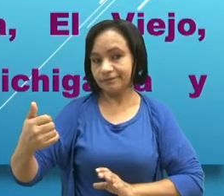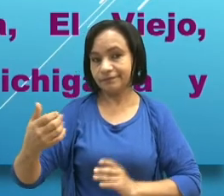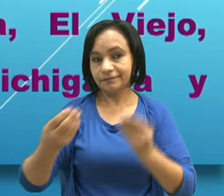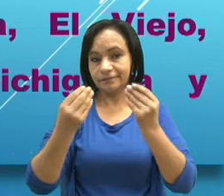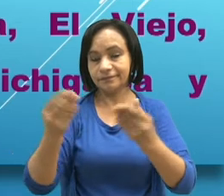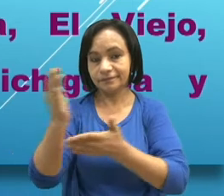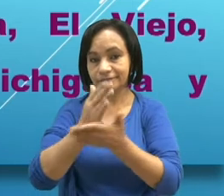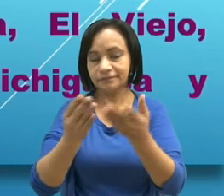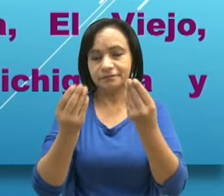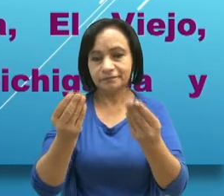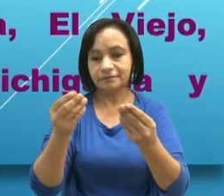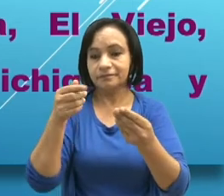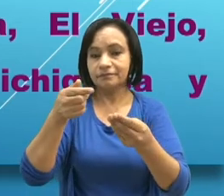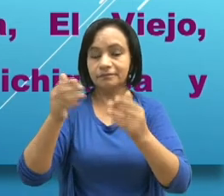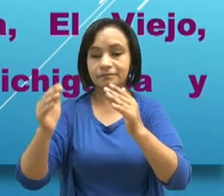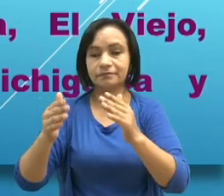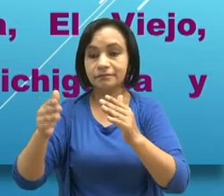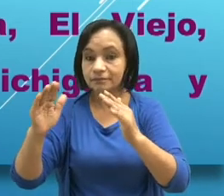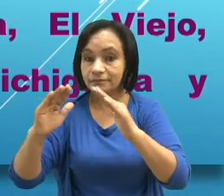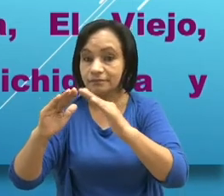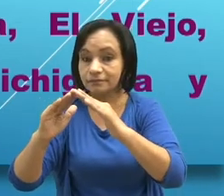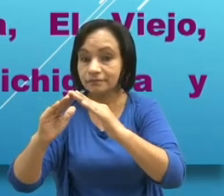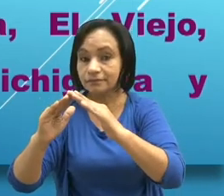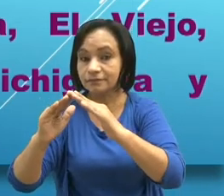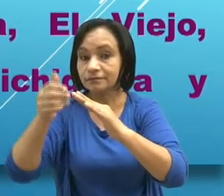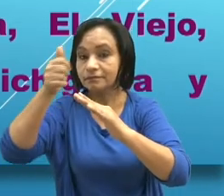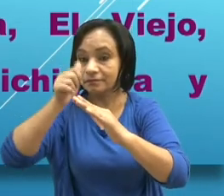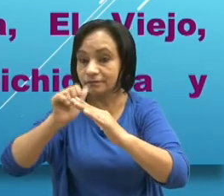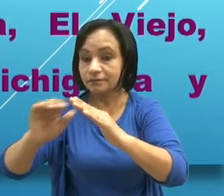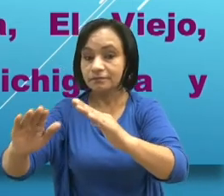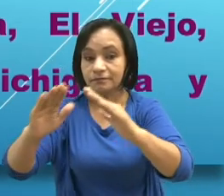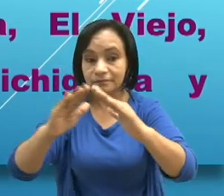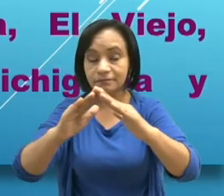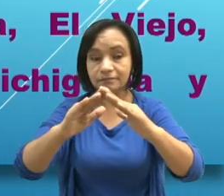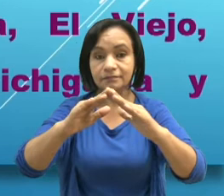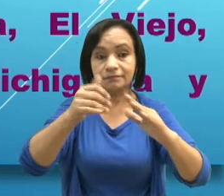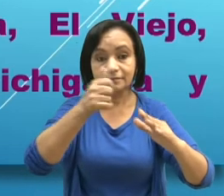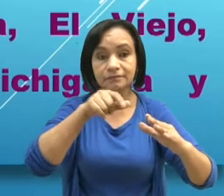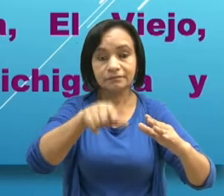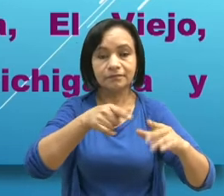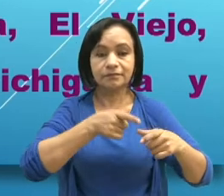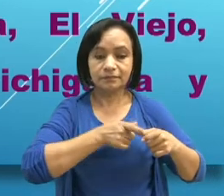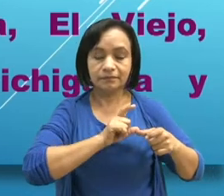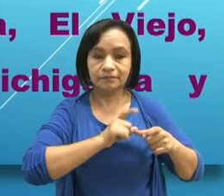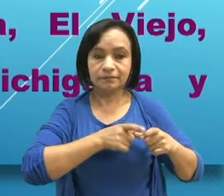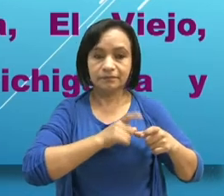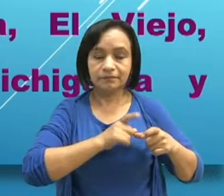de los casos, en la mayoría de los casos, haberle puesto una conexión nueva para que puedan evacuar sus aguas residuales